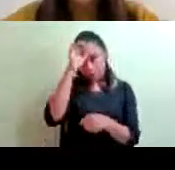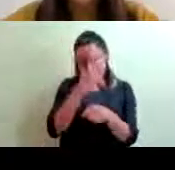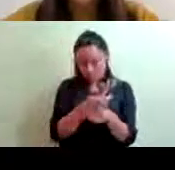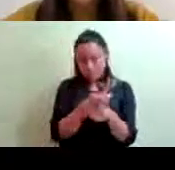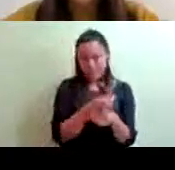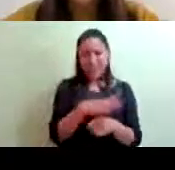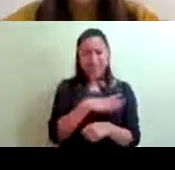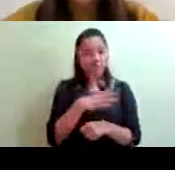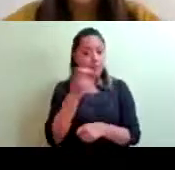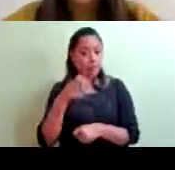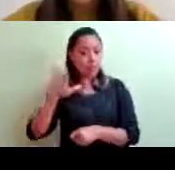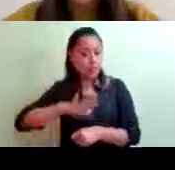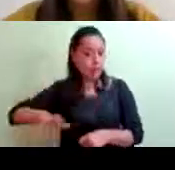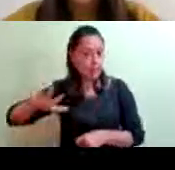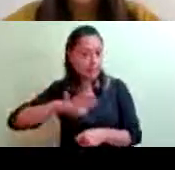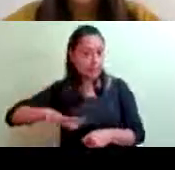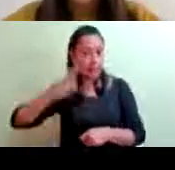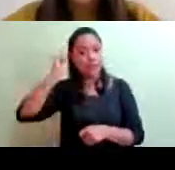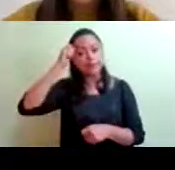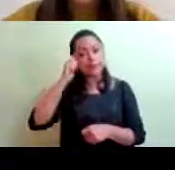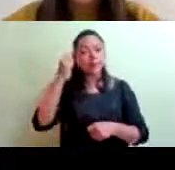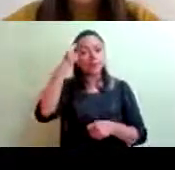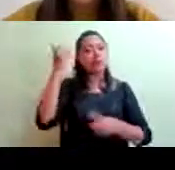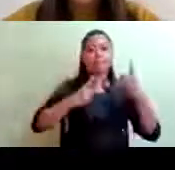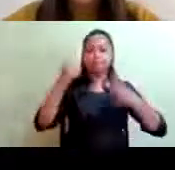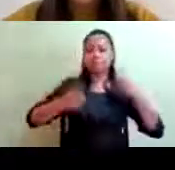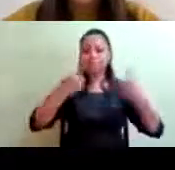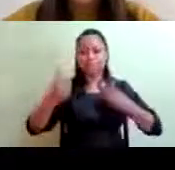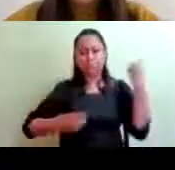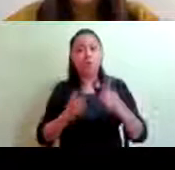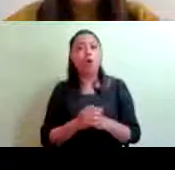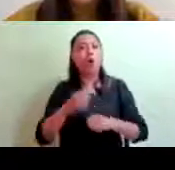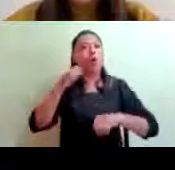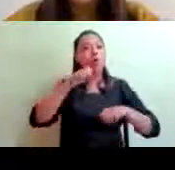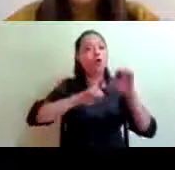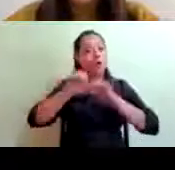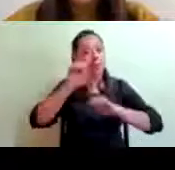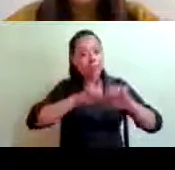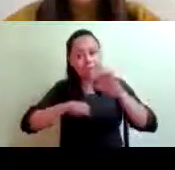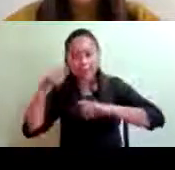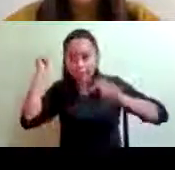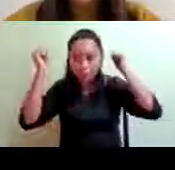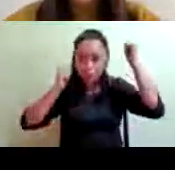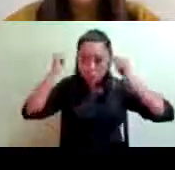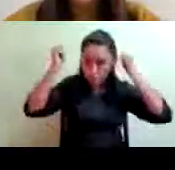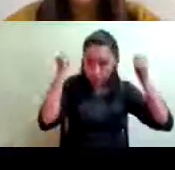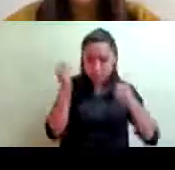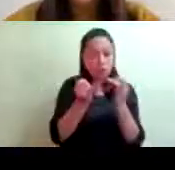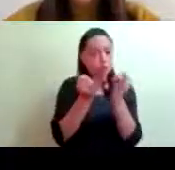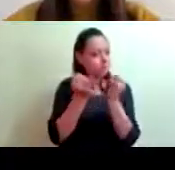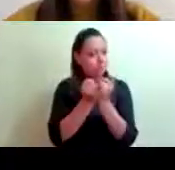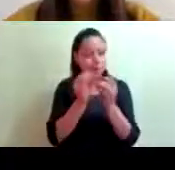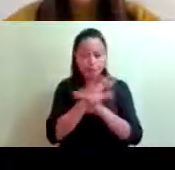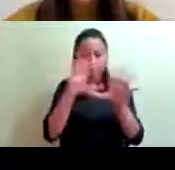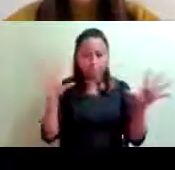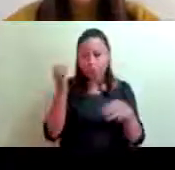representan estas áreas, y los servicios recreativos y ecoturismo que también se dan en estas zonas, y por supuesto el conocimiento científico que